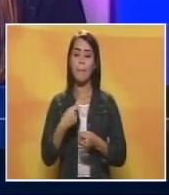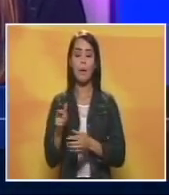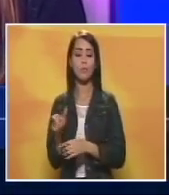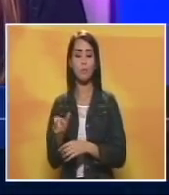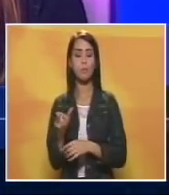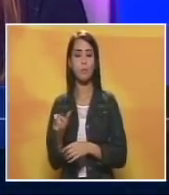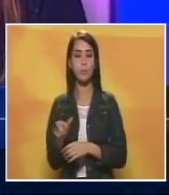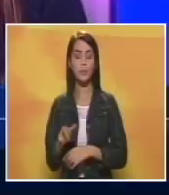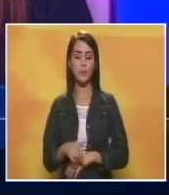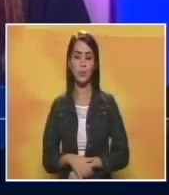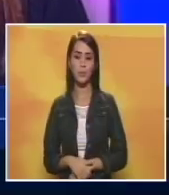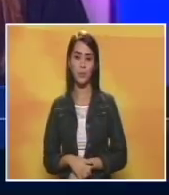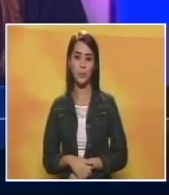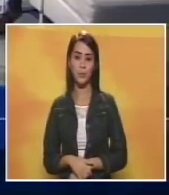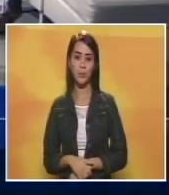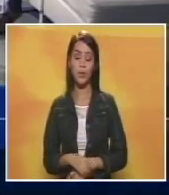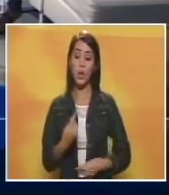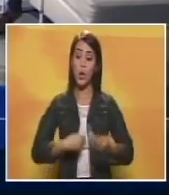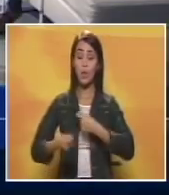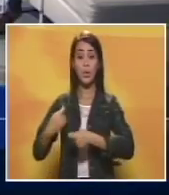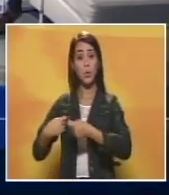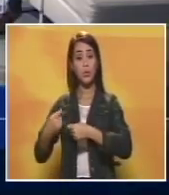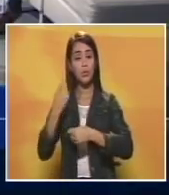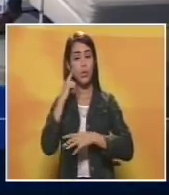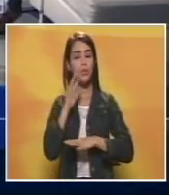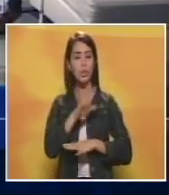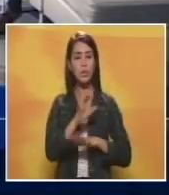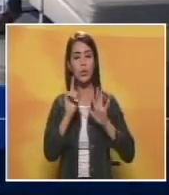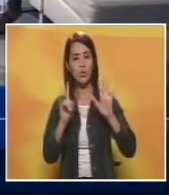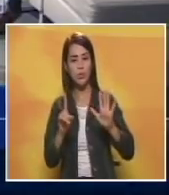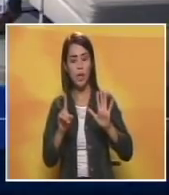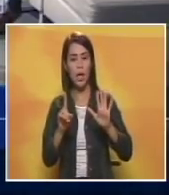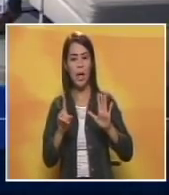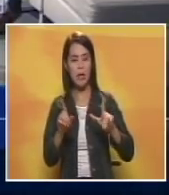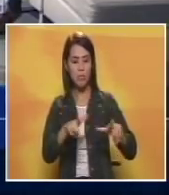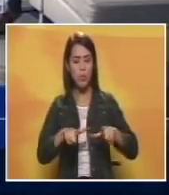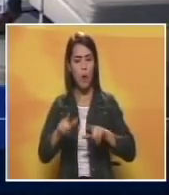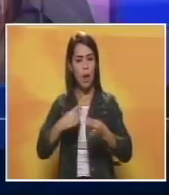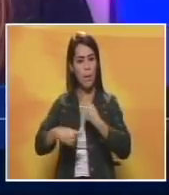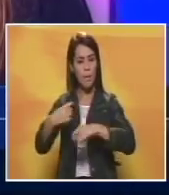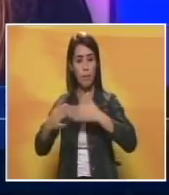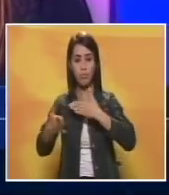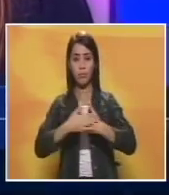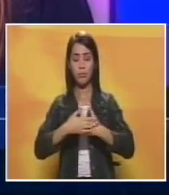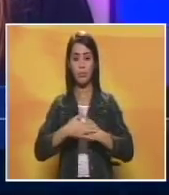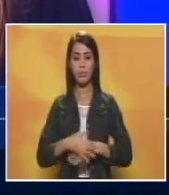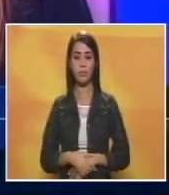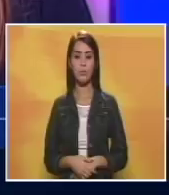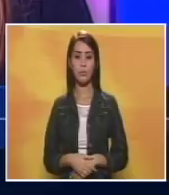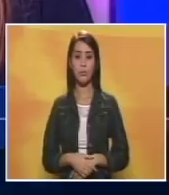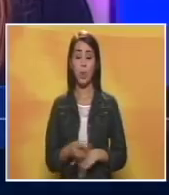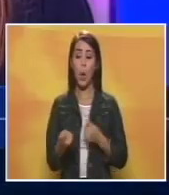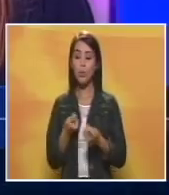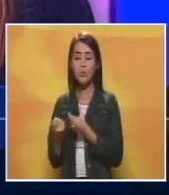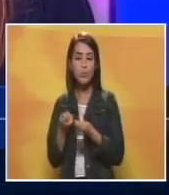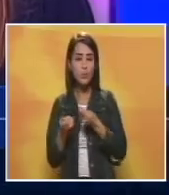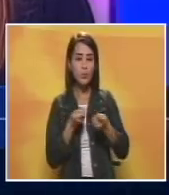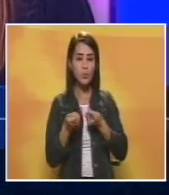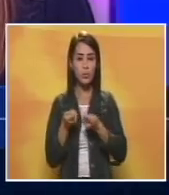puntos de venta. Los negocios, ya tenemos más de 5 o 6 negocios clausurados y cerrados. Tenemos que empezar a controlar,